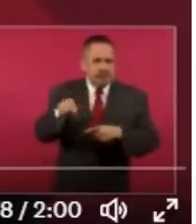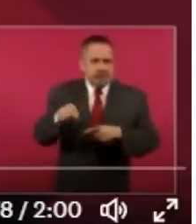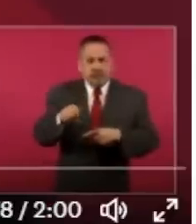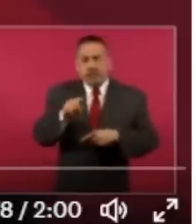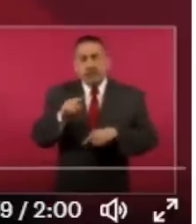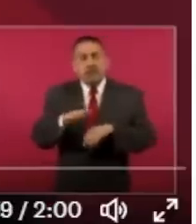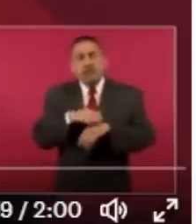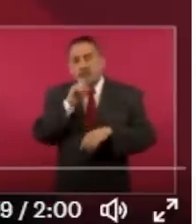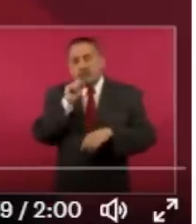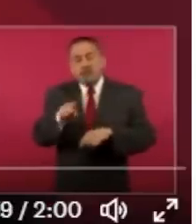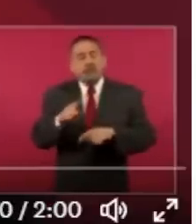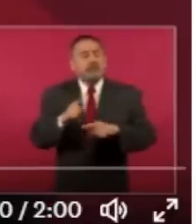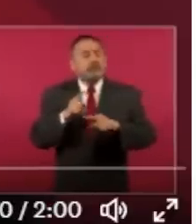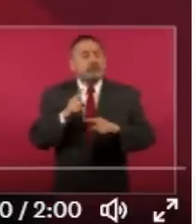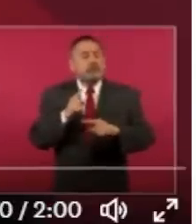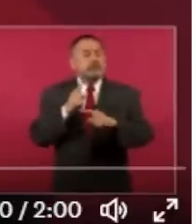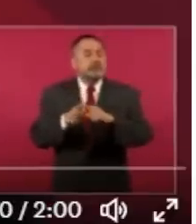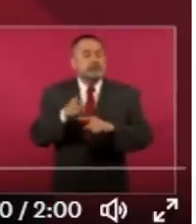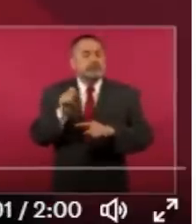además